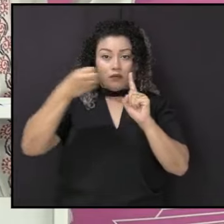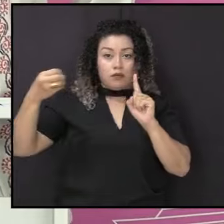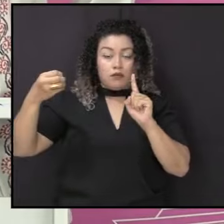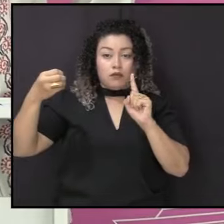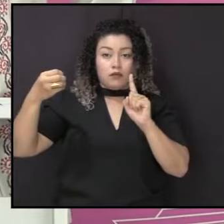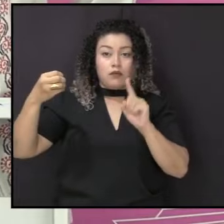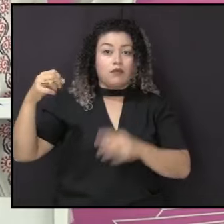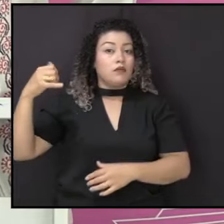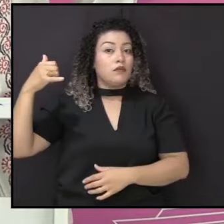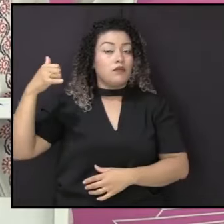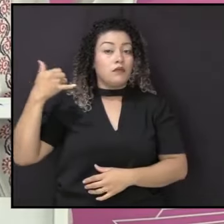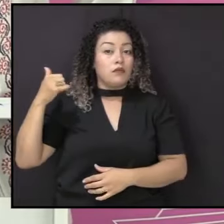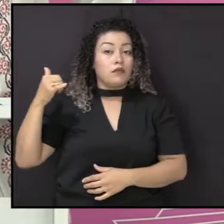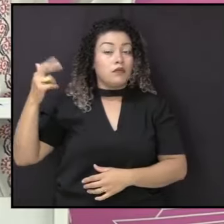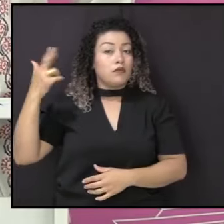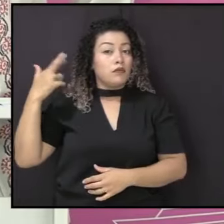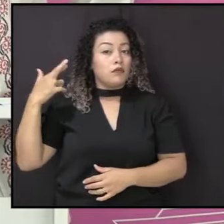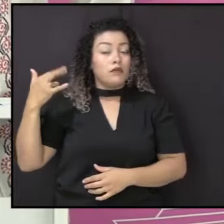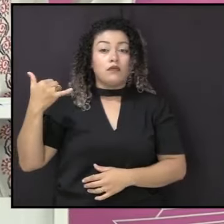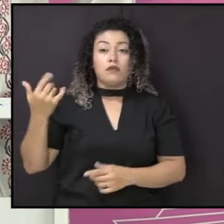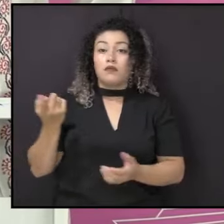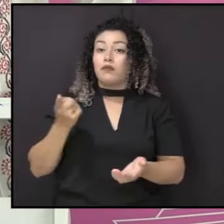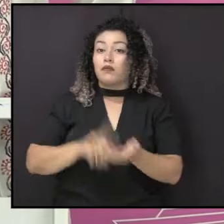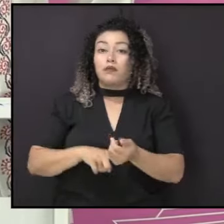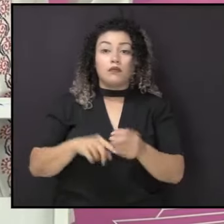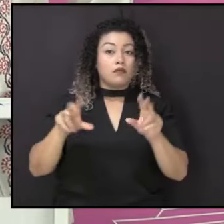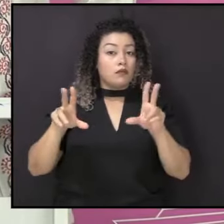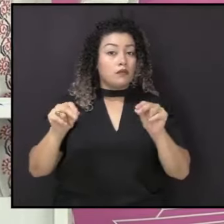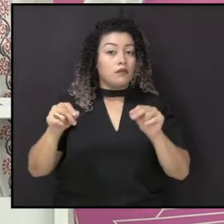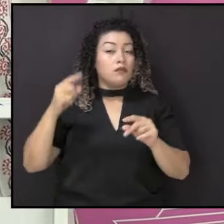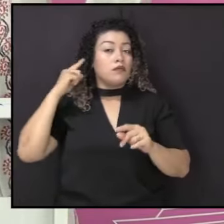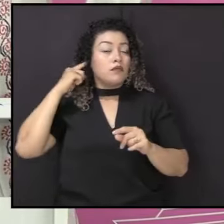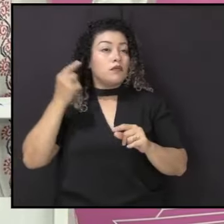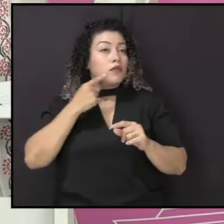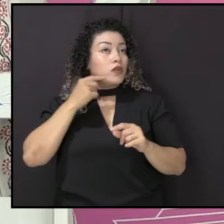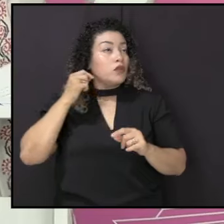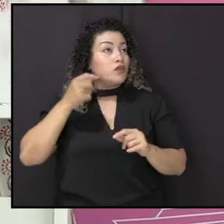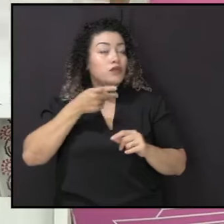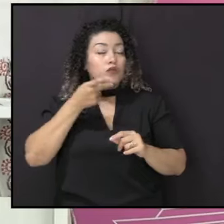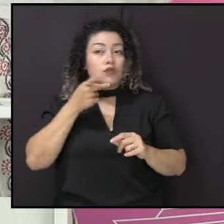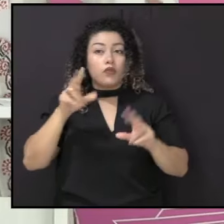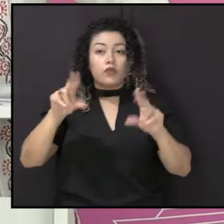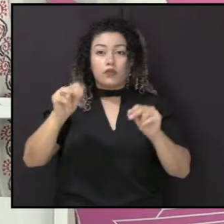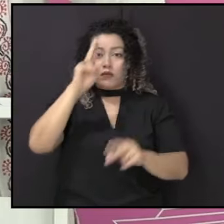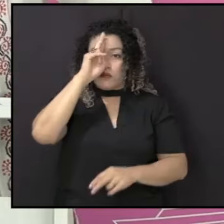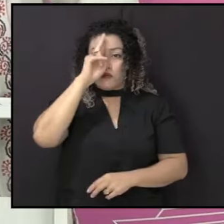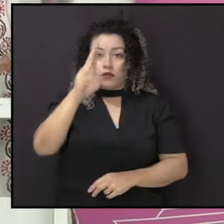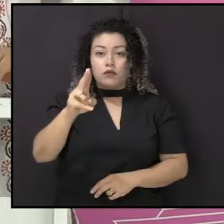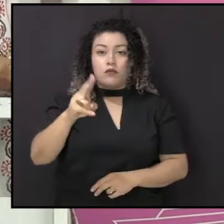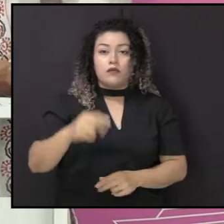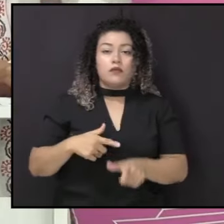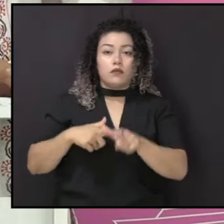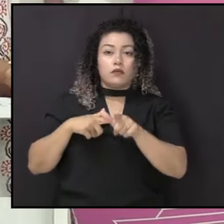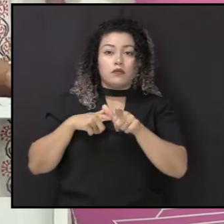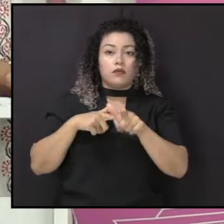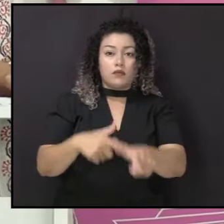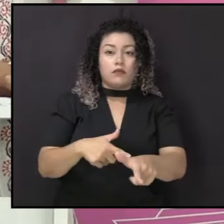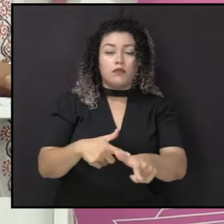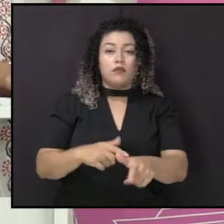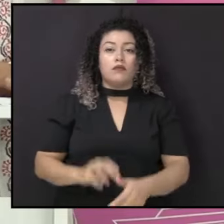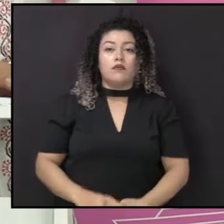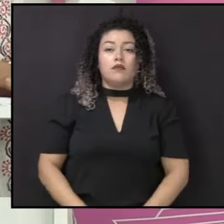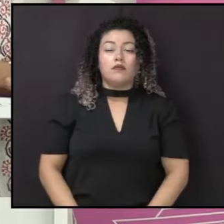permite el uso de dispositivos digitales dentro del set, como apuntadores, aparatos electrónicos, celulares o tablet. Continuamos con la candidata